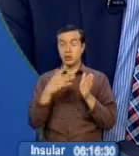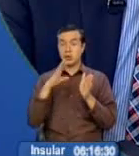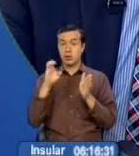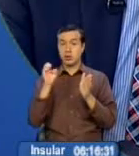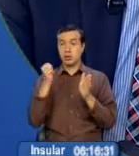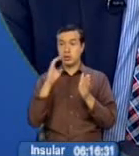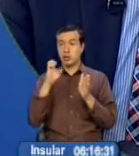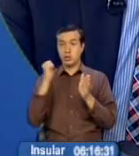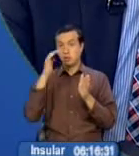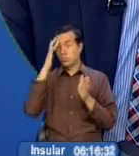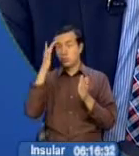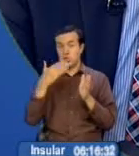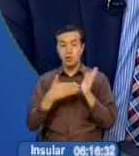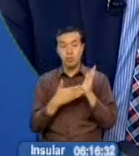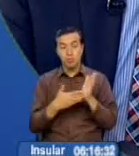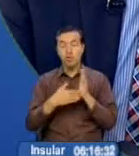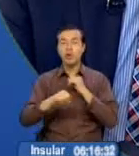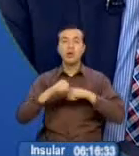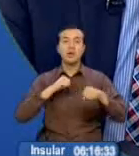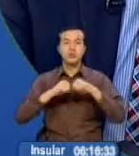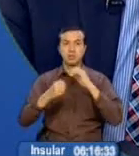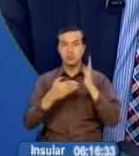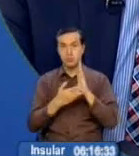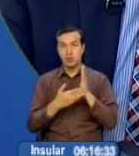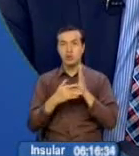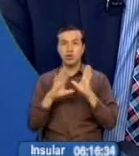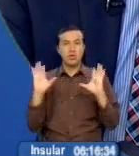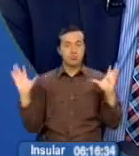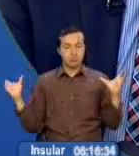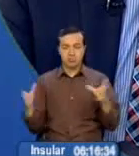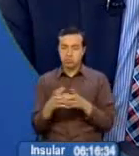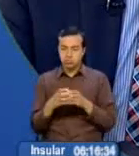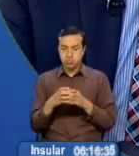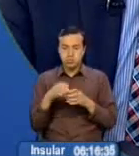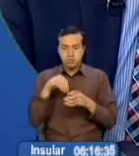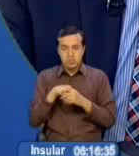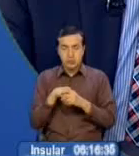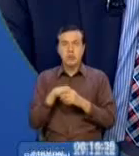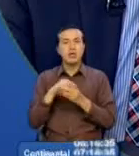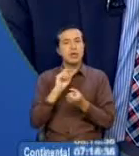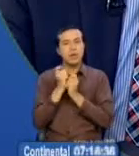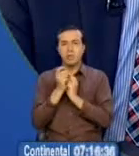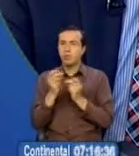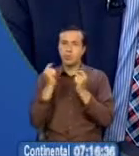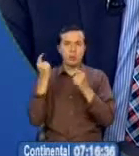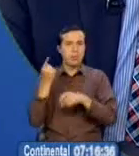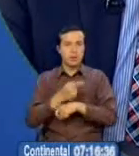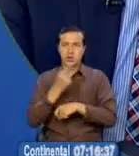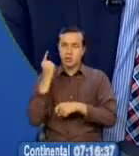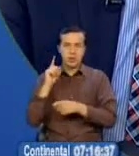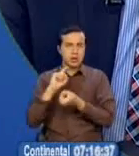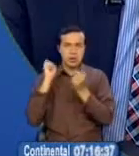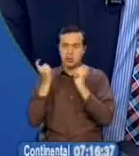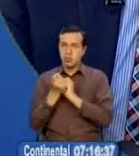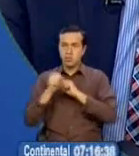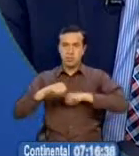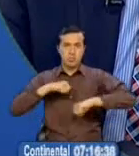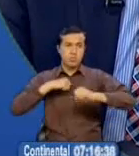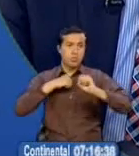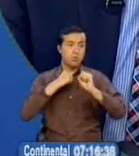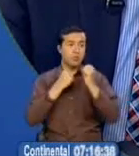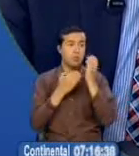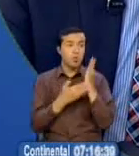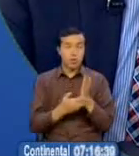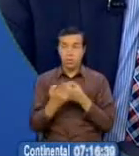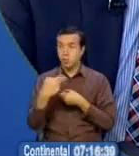ACES, es fruto de un modelo de gestión altamente centralizado. Eso es lo que hay que cambiar el primer día. Un modelo que no es